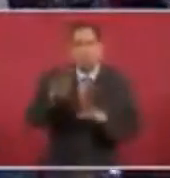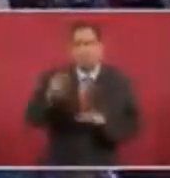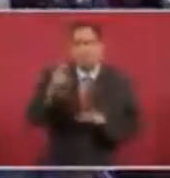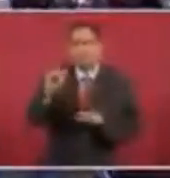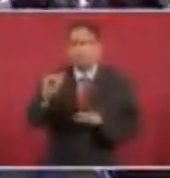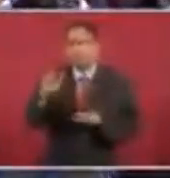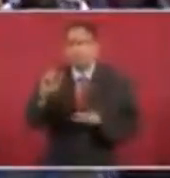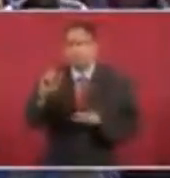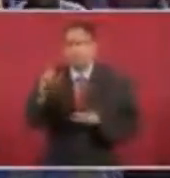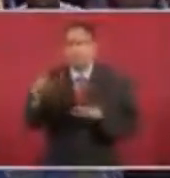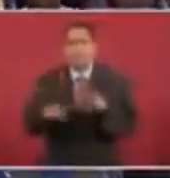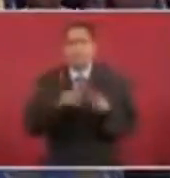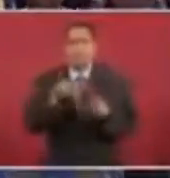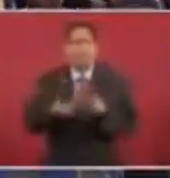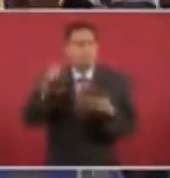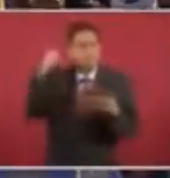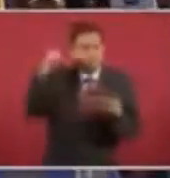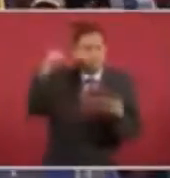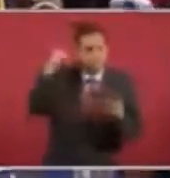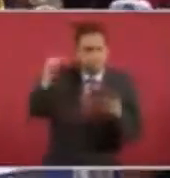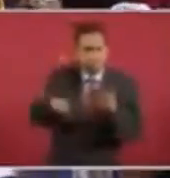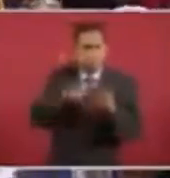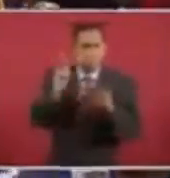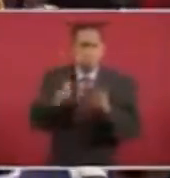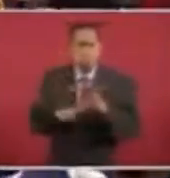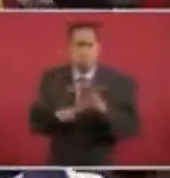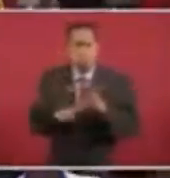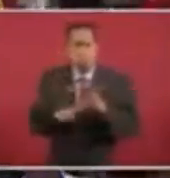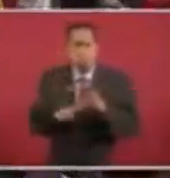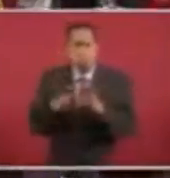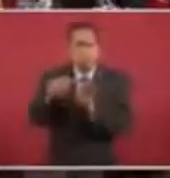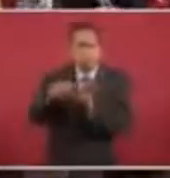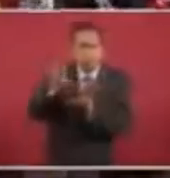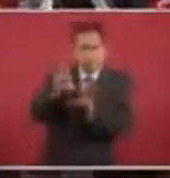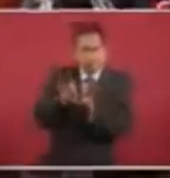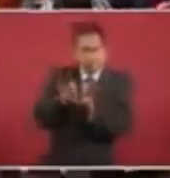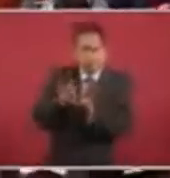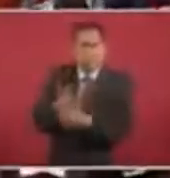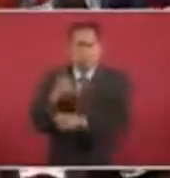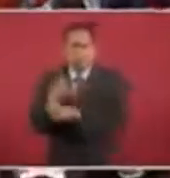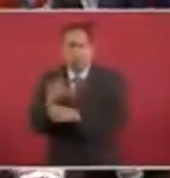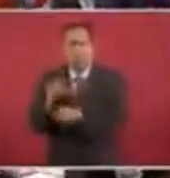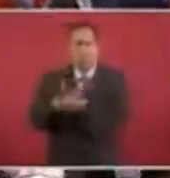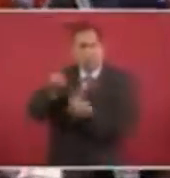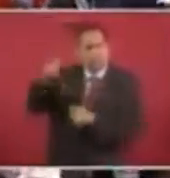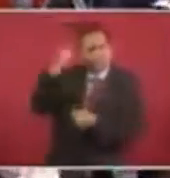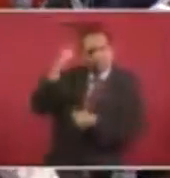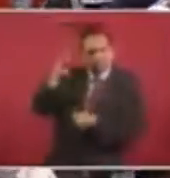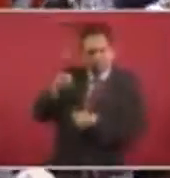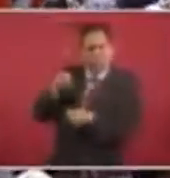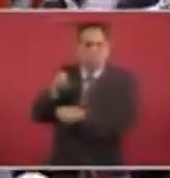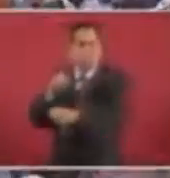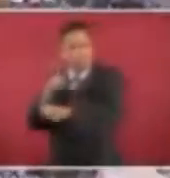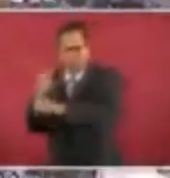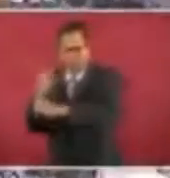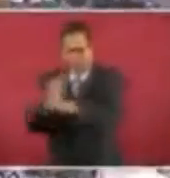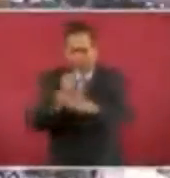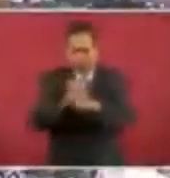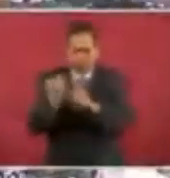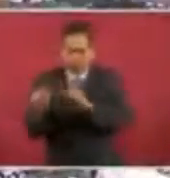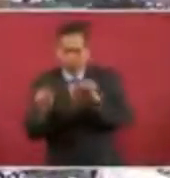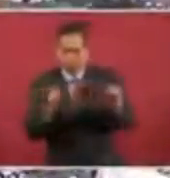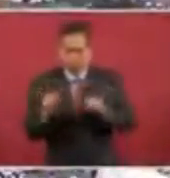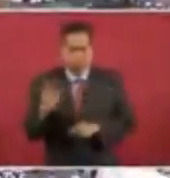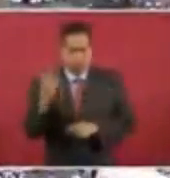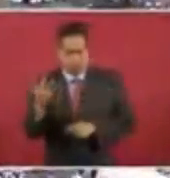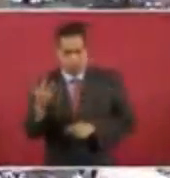Banderas, Acapulco y Playa del Carmen, en Quintana Roo. A la fecha